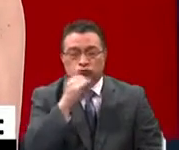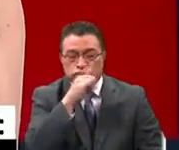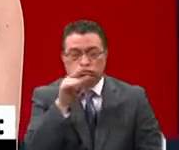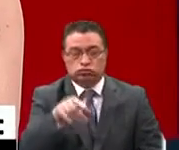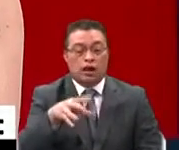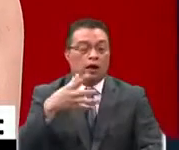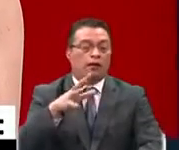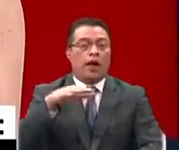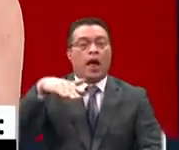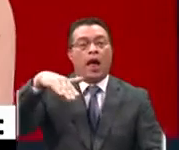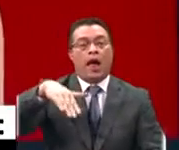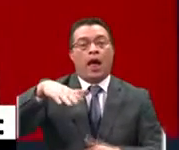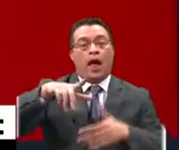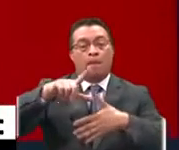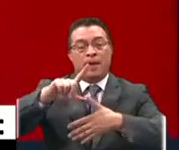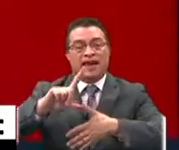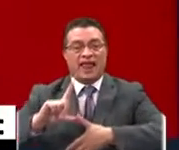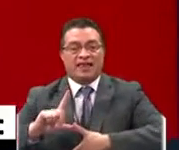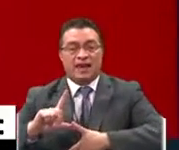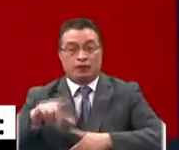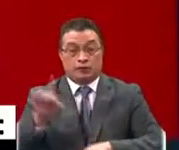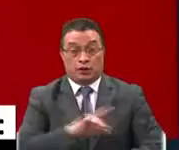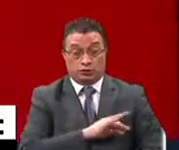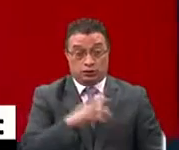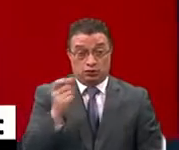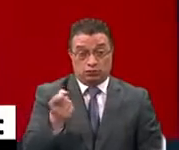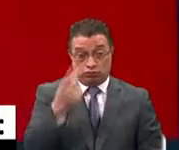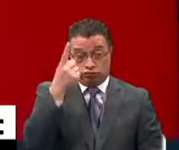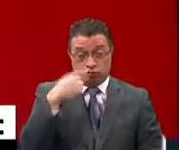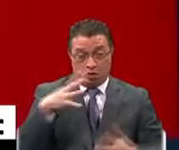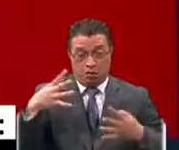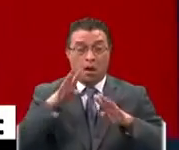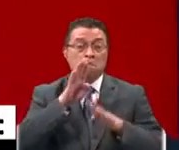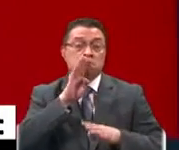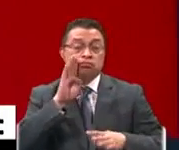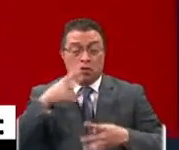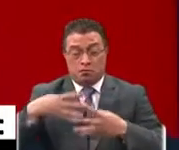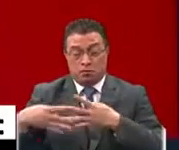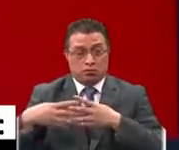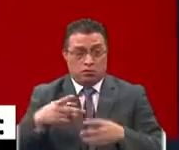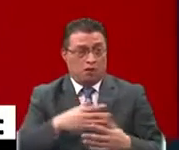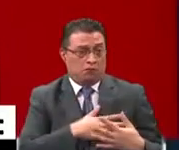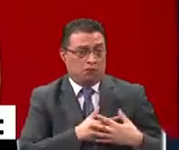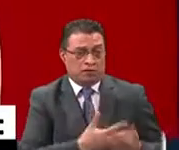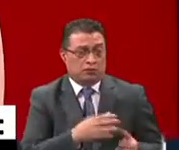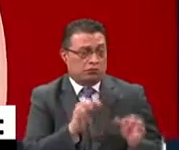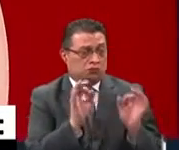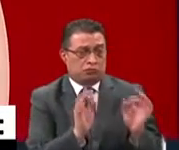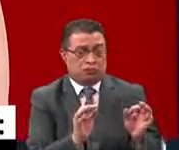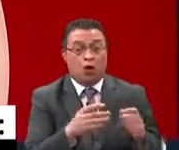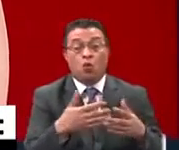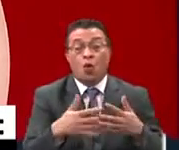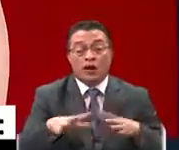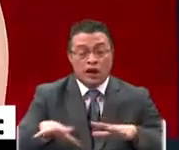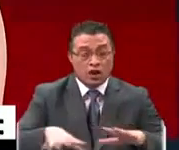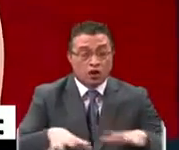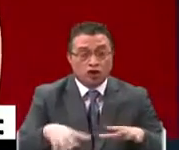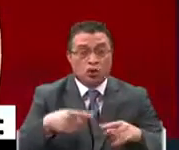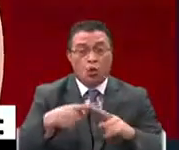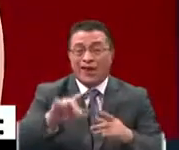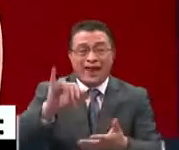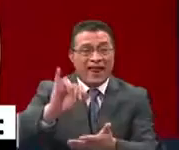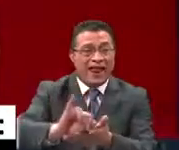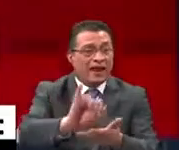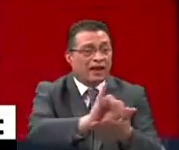en la región, en América Latina. Chile en eso es pionero con la agenda de prioridad y transparencia de la presidenta Bachelet. Y nosotros creemos que cualquier acción de toda institución, esta